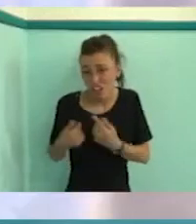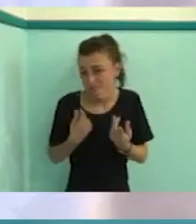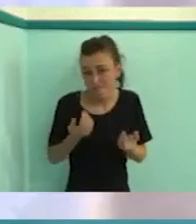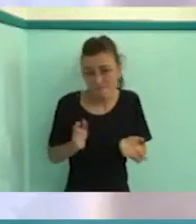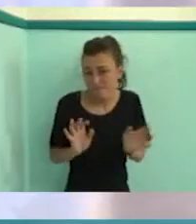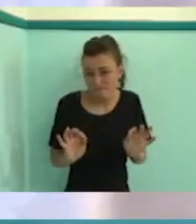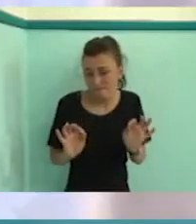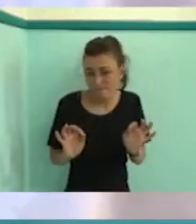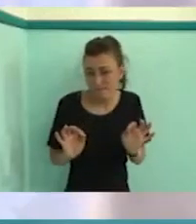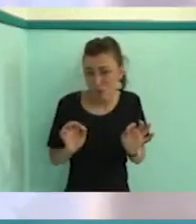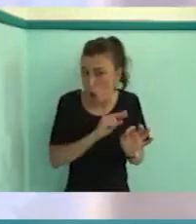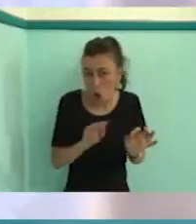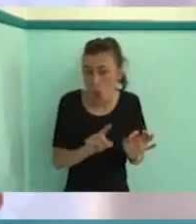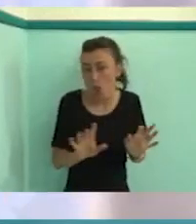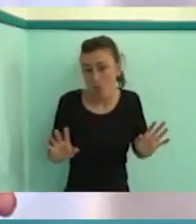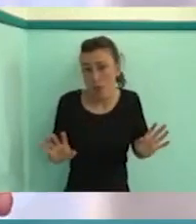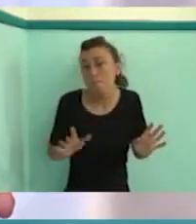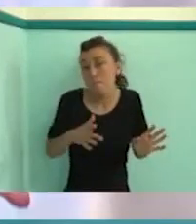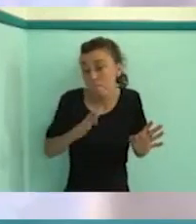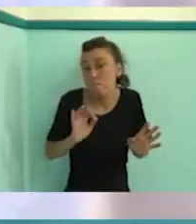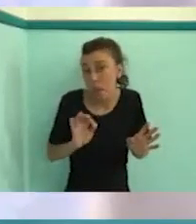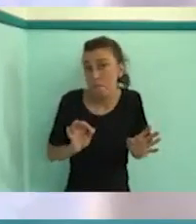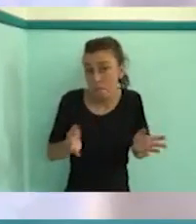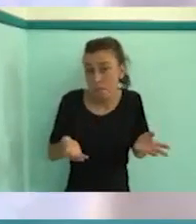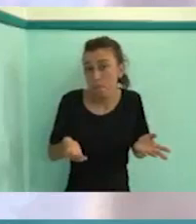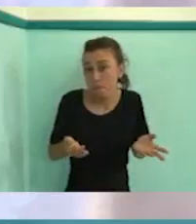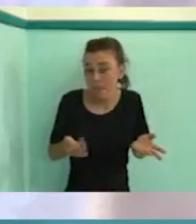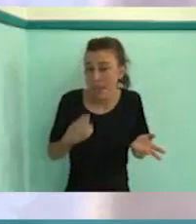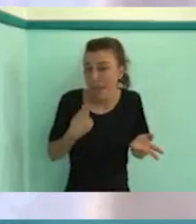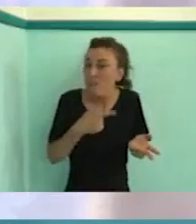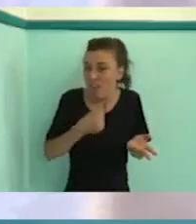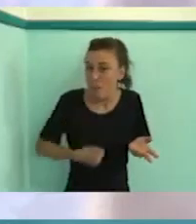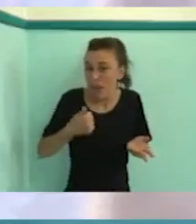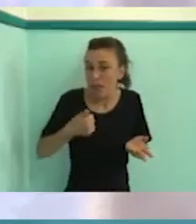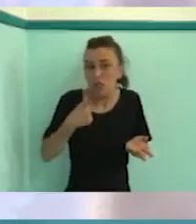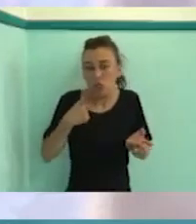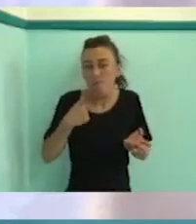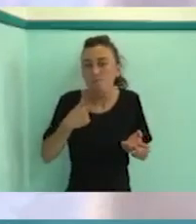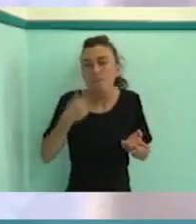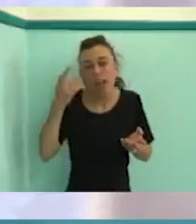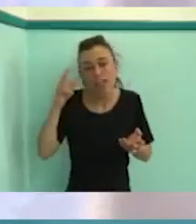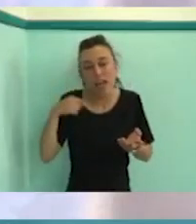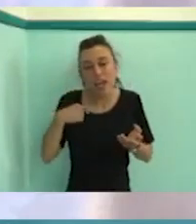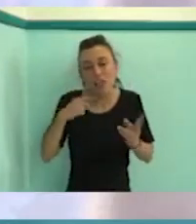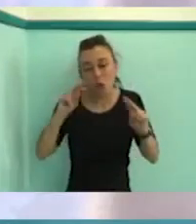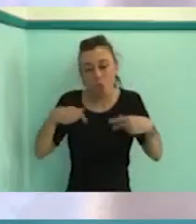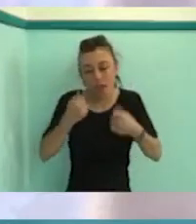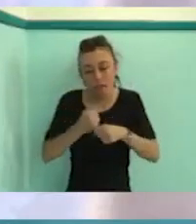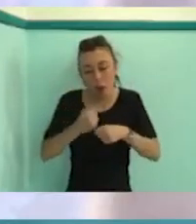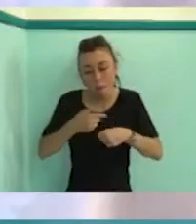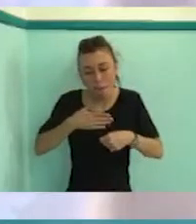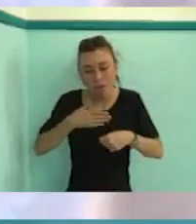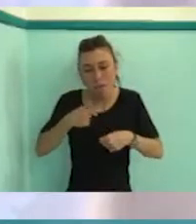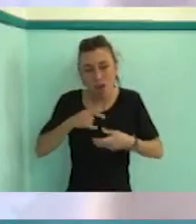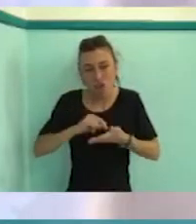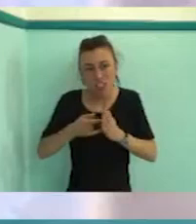tú no tú no O sea a lo mejor Sería mucho más fácil entonces también hay que ser consecuente con que yo puedo trabajar mucho en mi mis misma pero vivo donde vivo tengo tengo o sea tengo un sistema que va